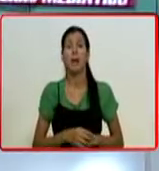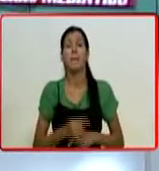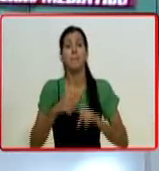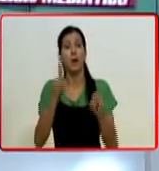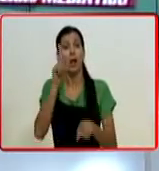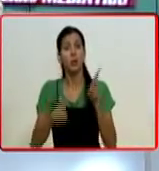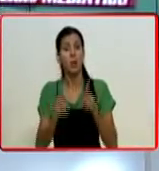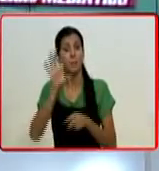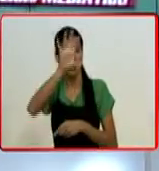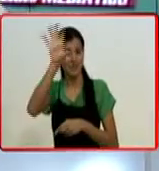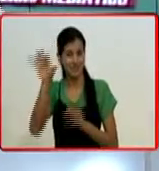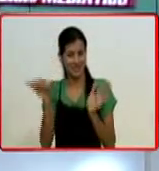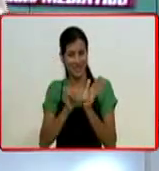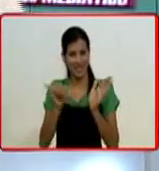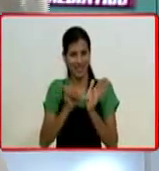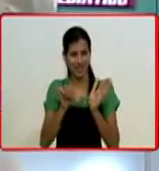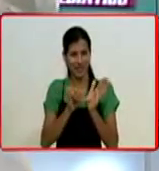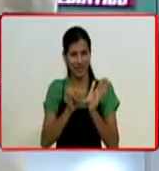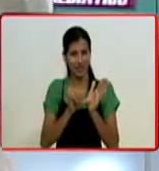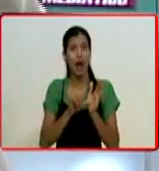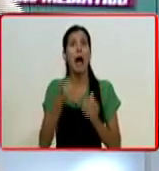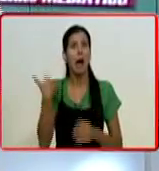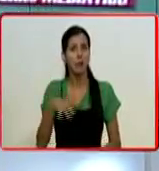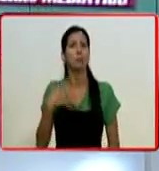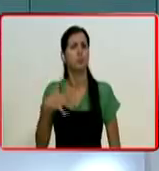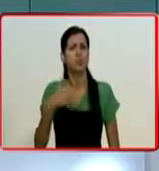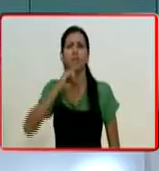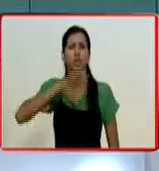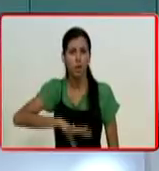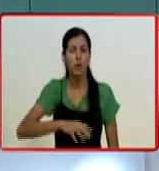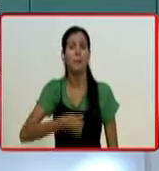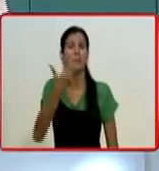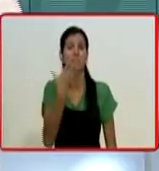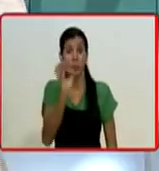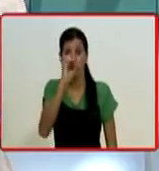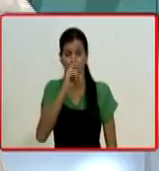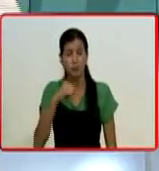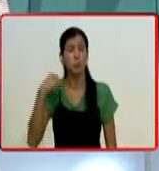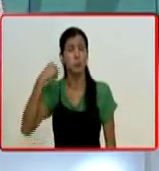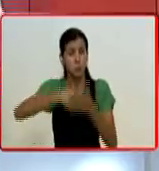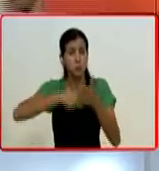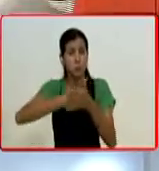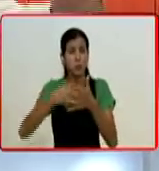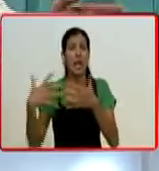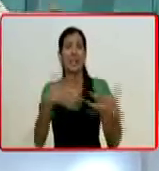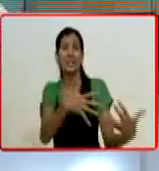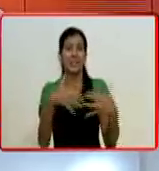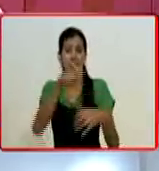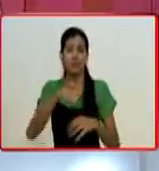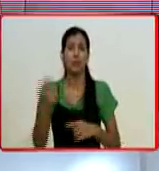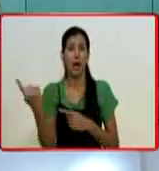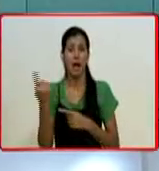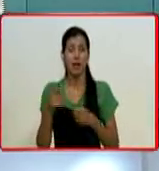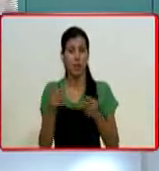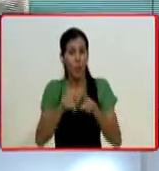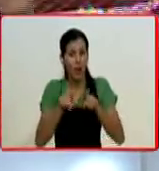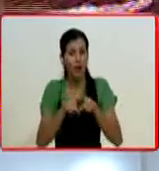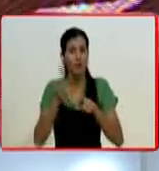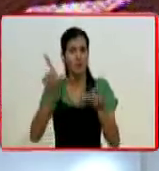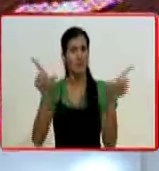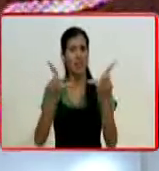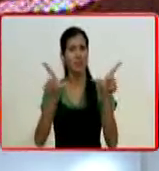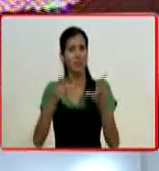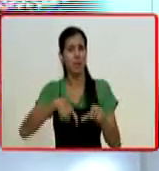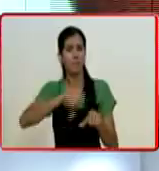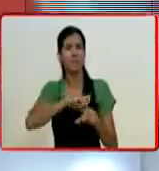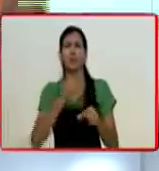Mientras que países vecinos con una historia de guerra civil de más de 50 años se venden en canales de televisión como CNN Español, como el paraíso